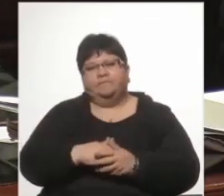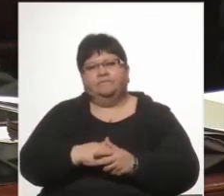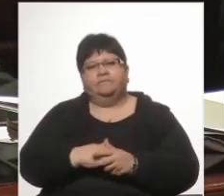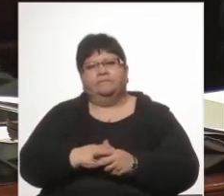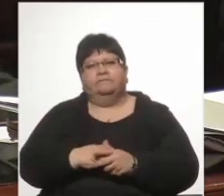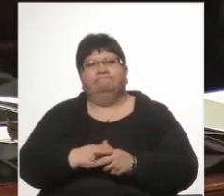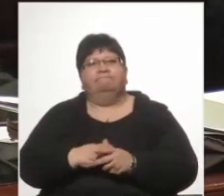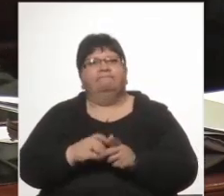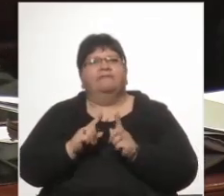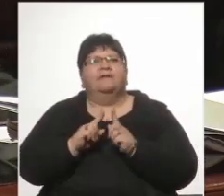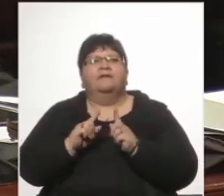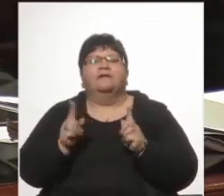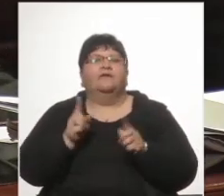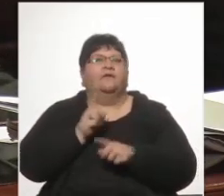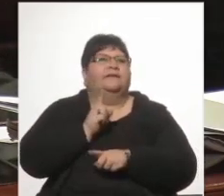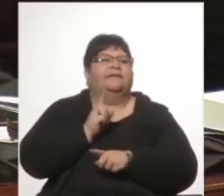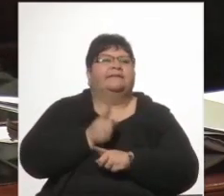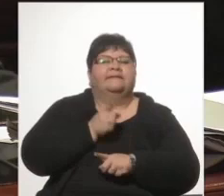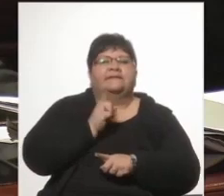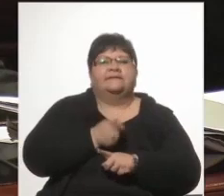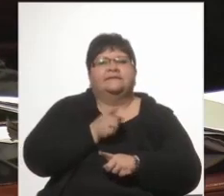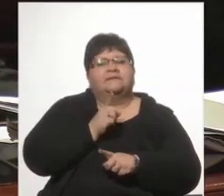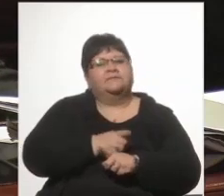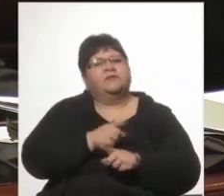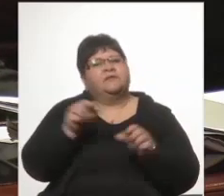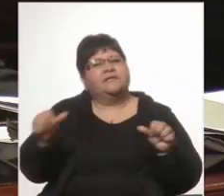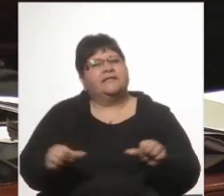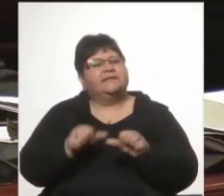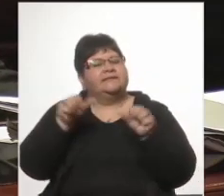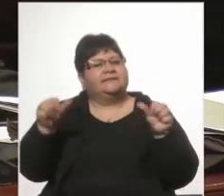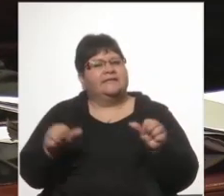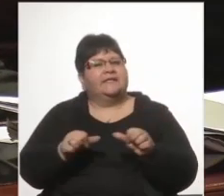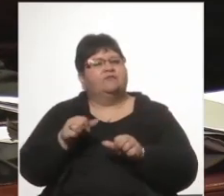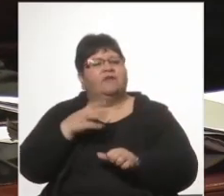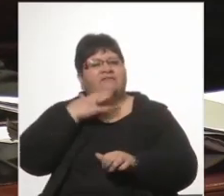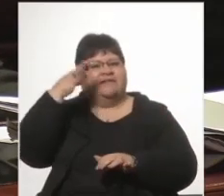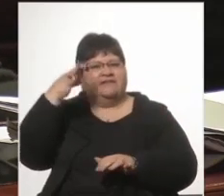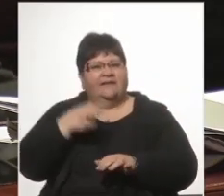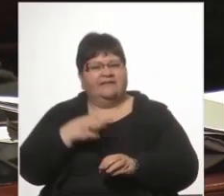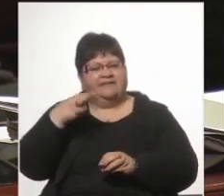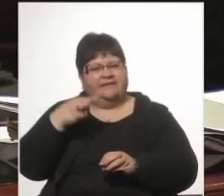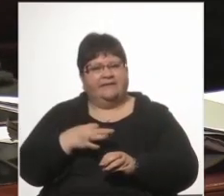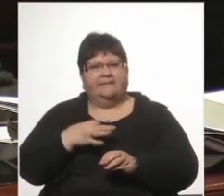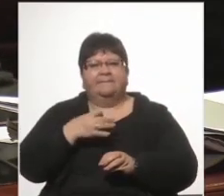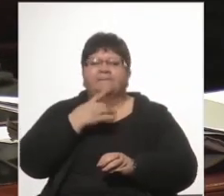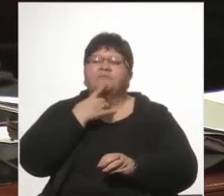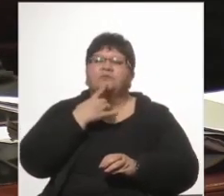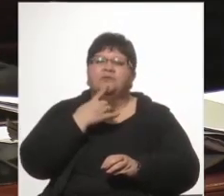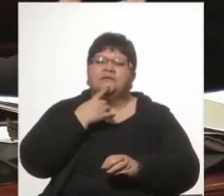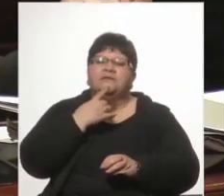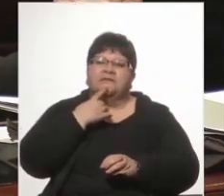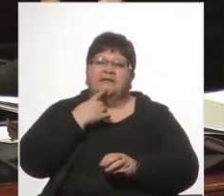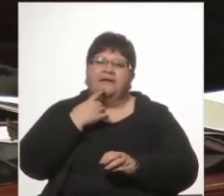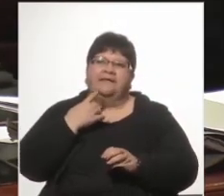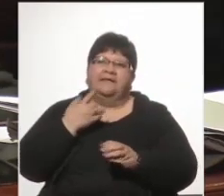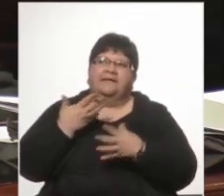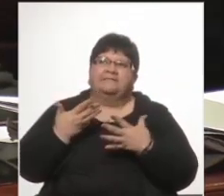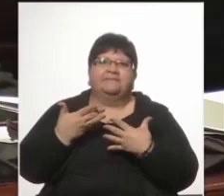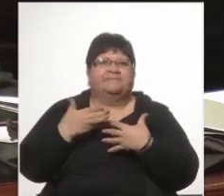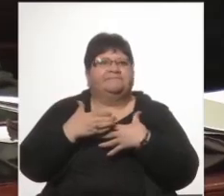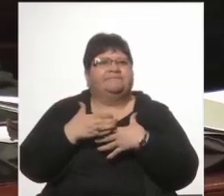decidido a realizar una verdadera política de reconciliación. Yo una vez más voy